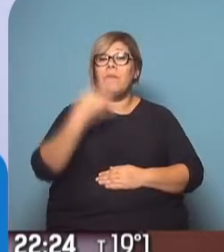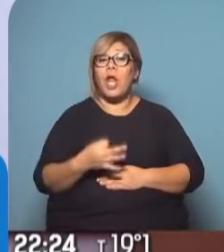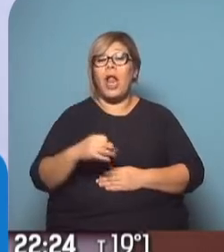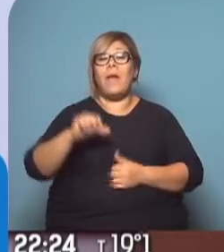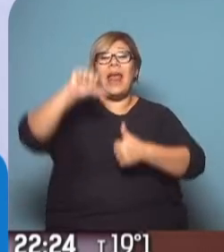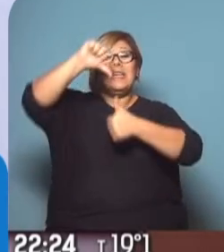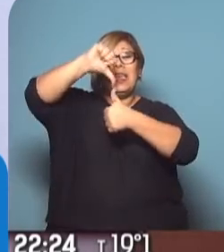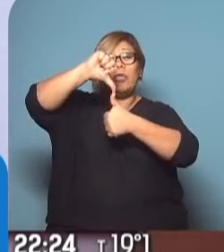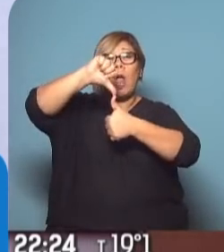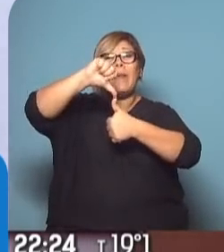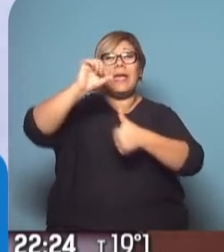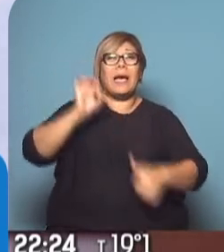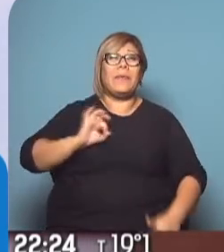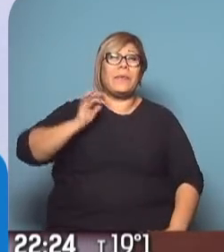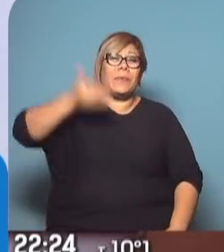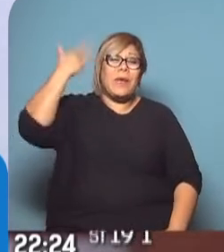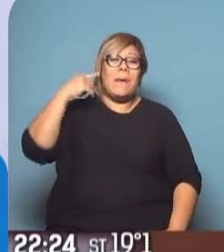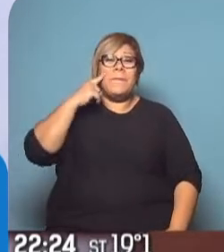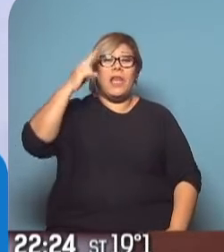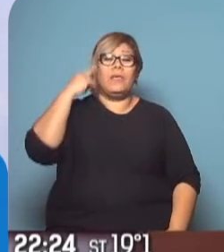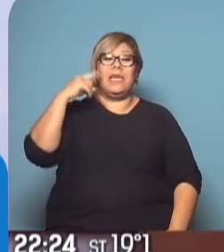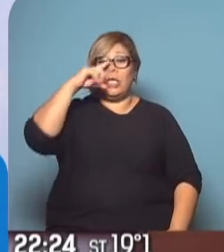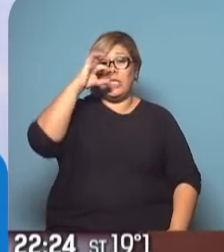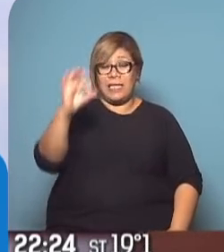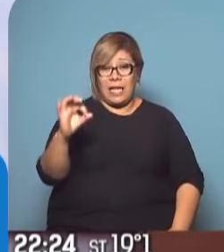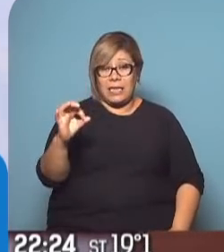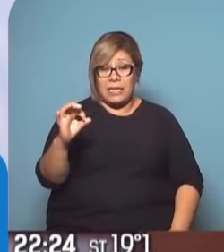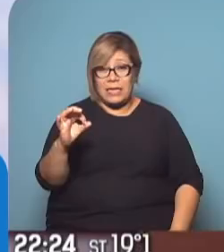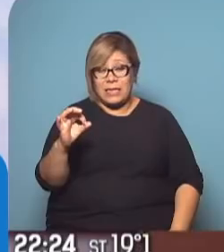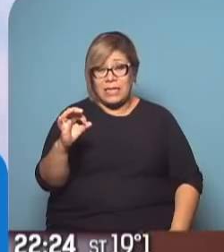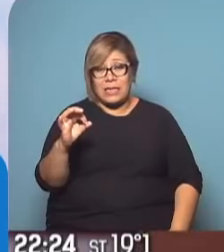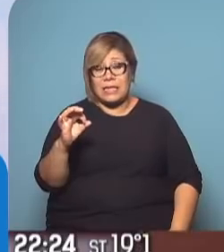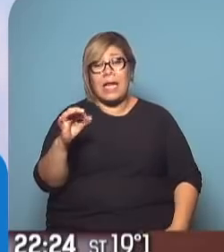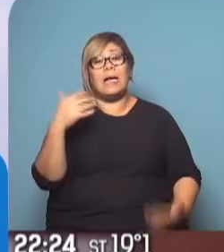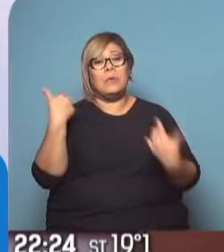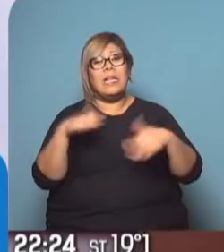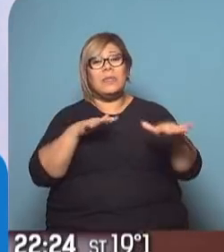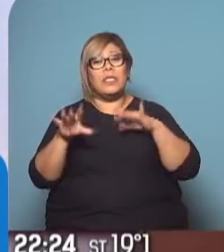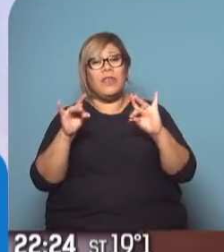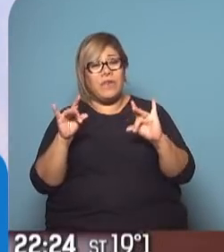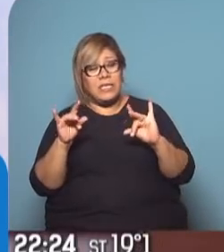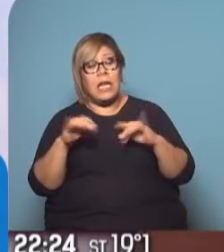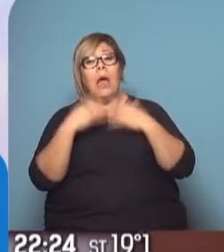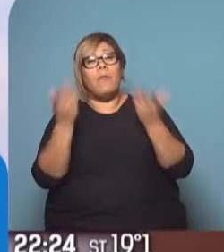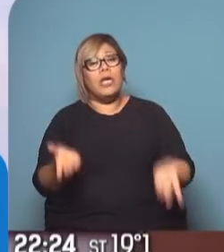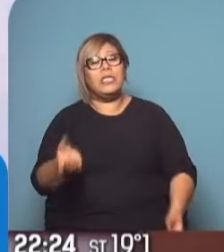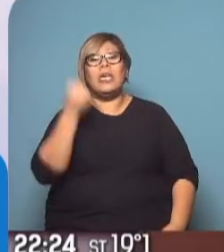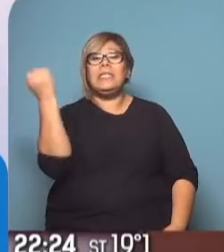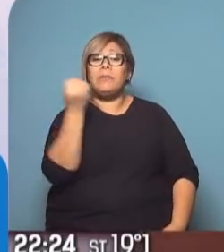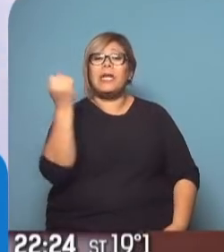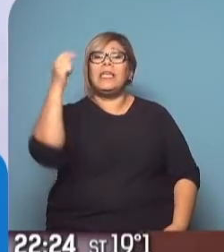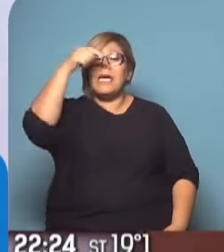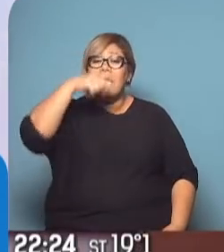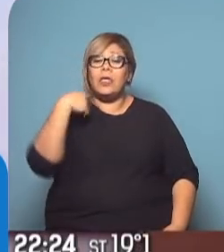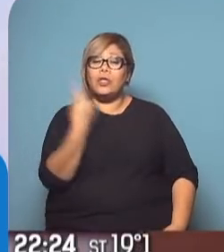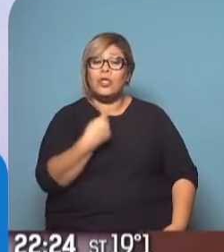del 70, ¿no? Y eso es lo grave y lo que tenemos que tratar de evitar. Por eso la importancia que sigue teniendo, que lo resolvamos los